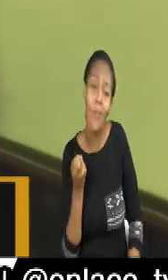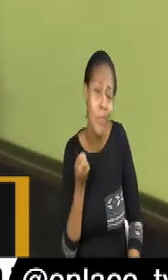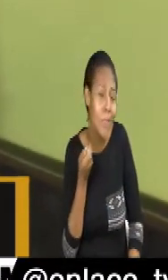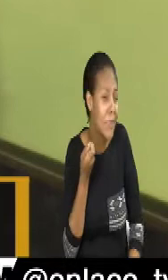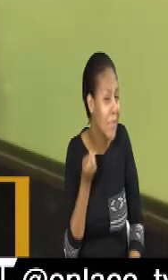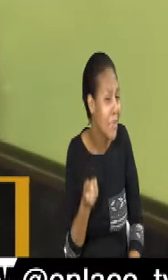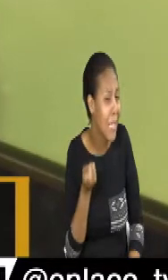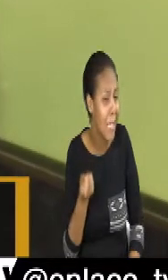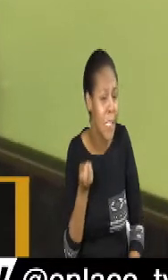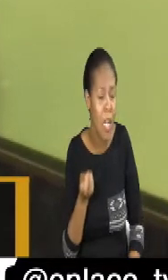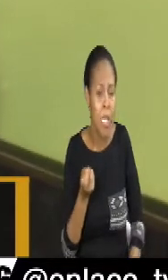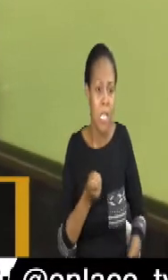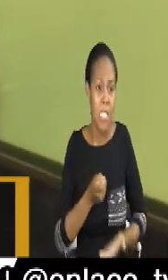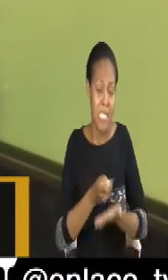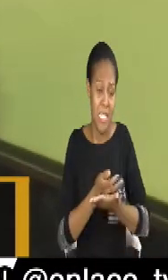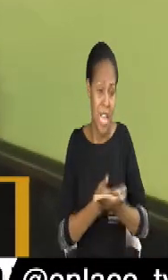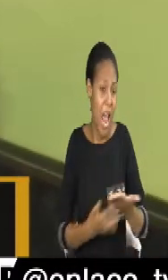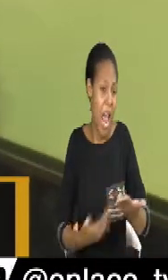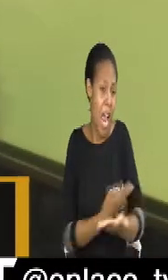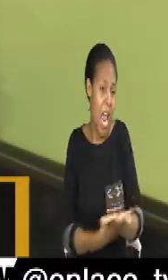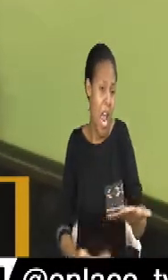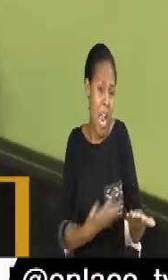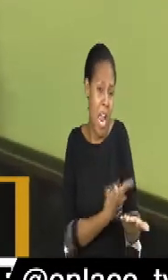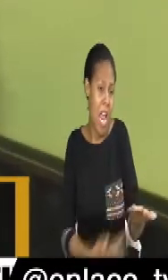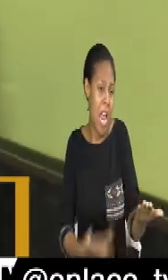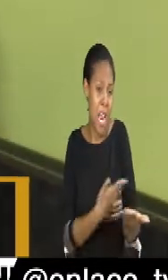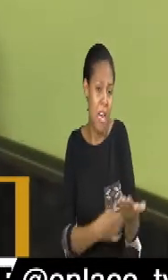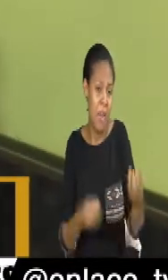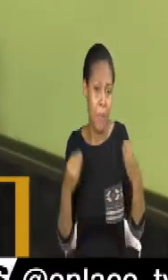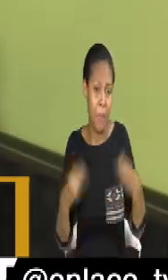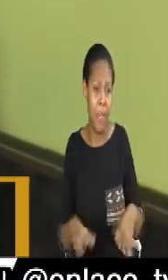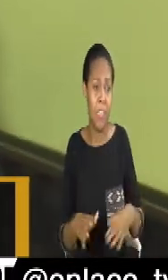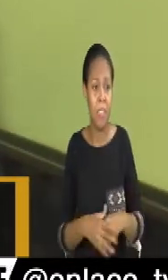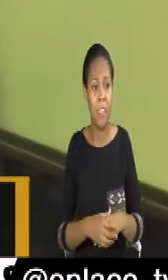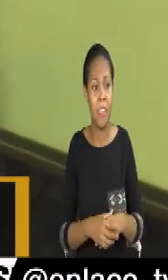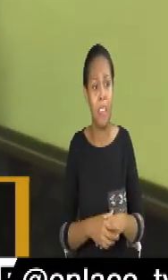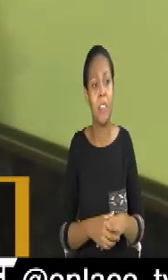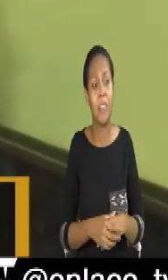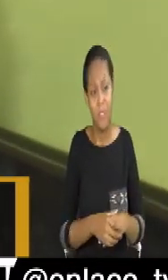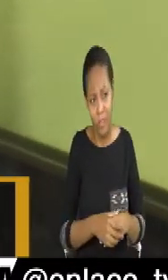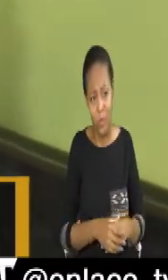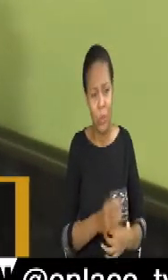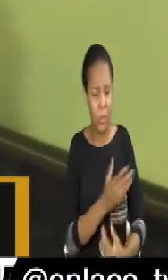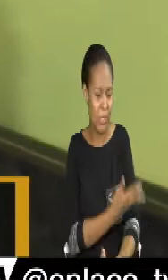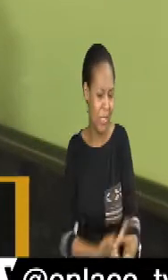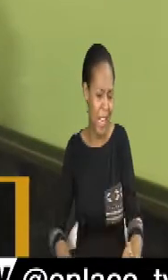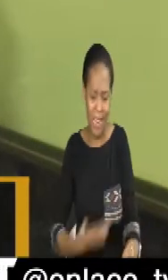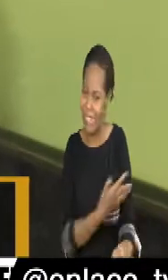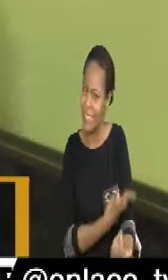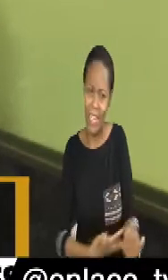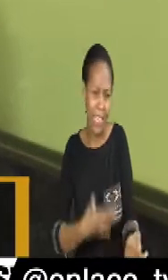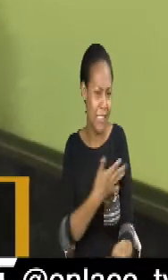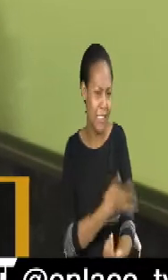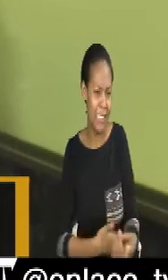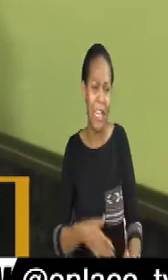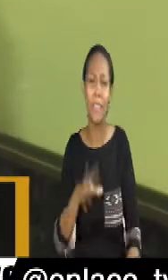perdido mucha sangre, la mitad de la sangre que él debería de tener en el cuerpo, la